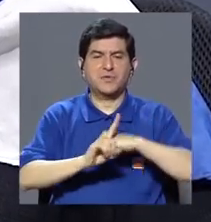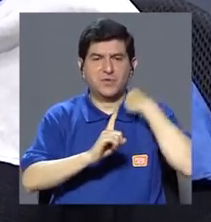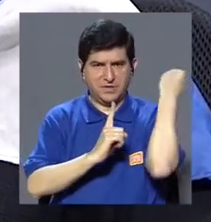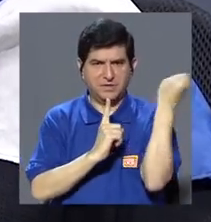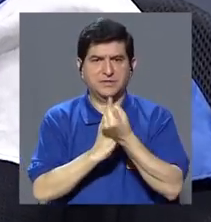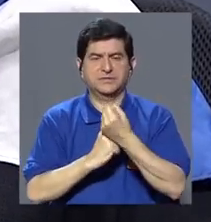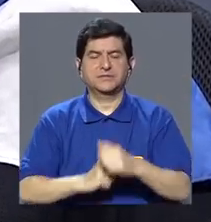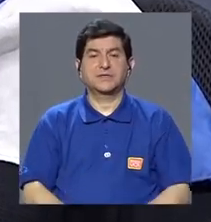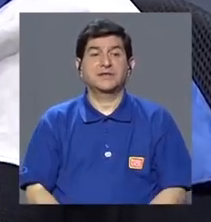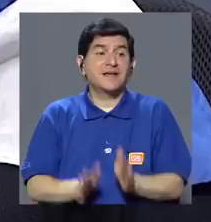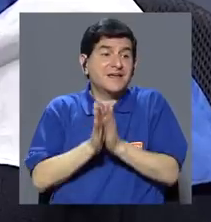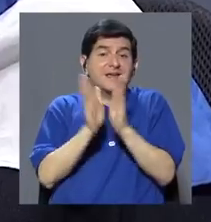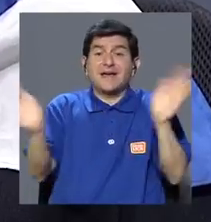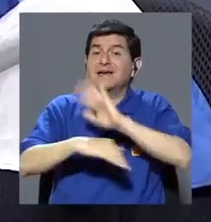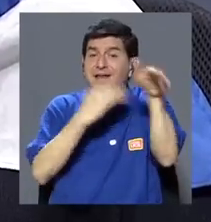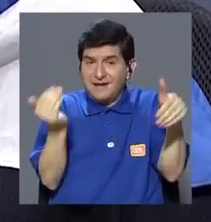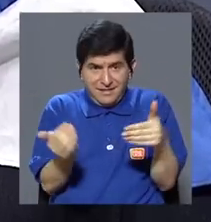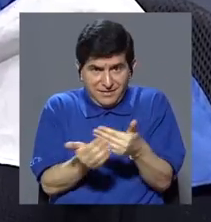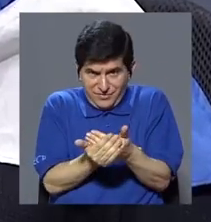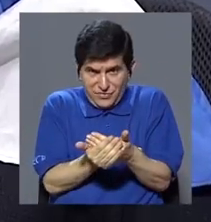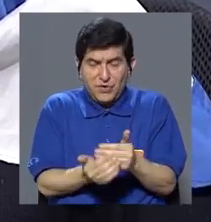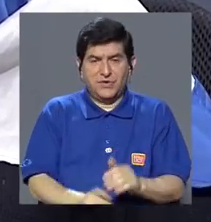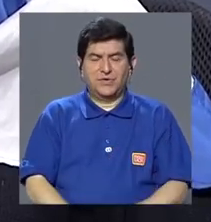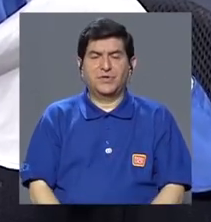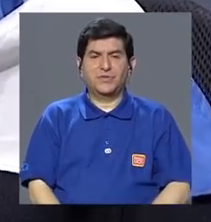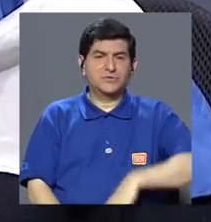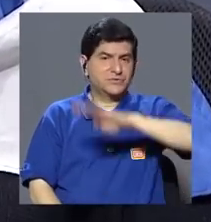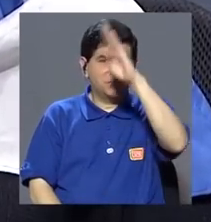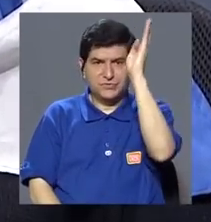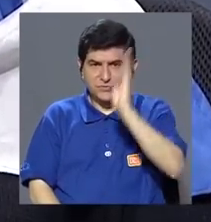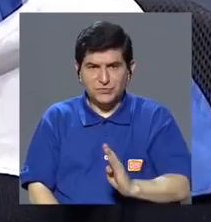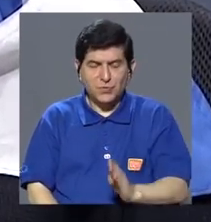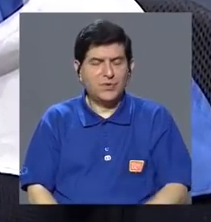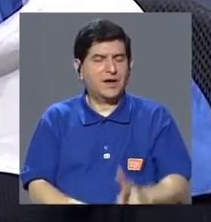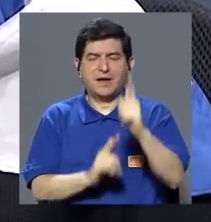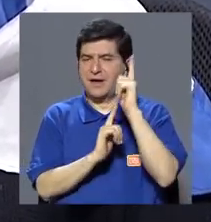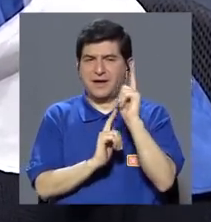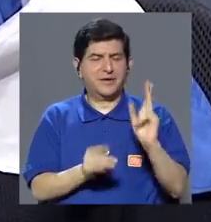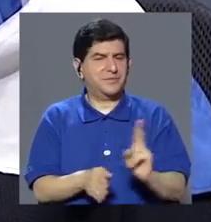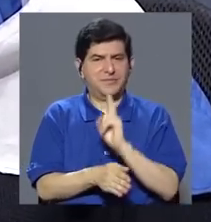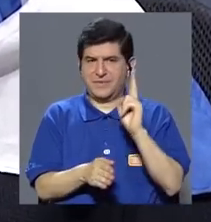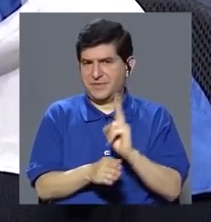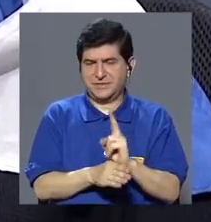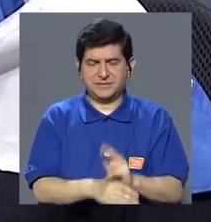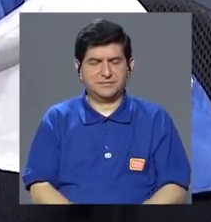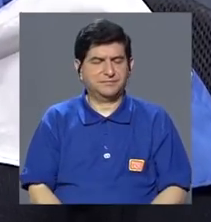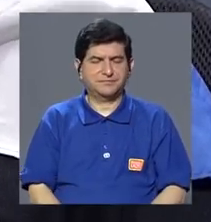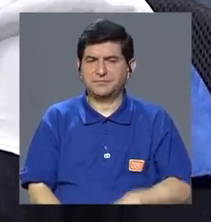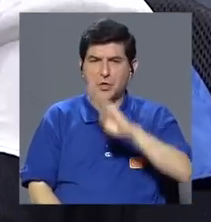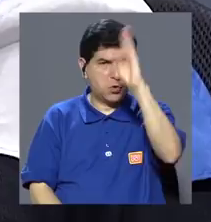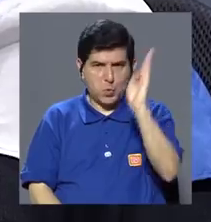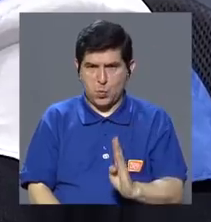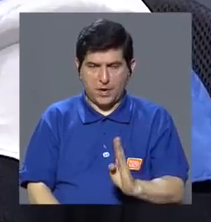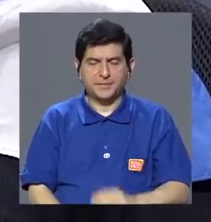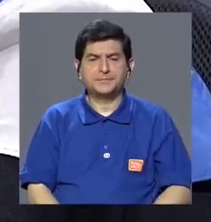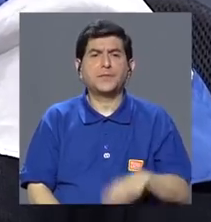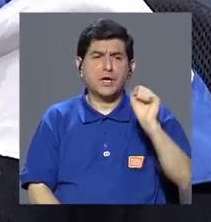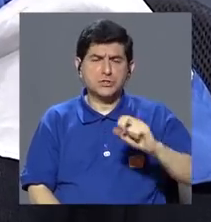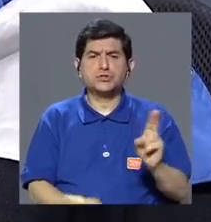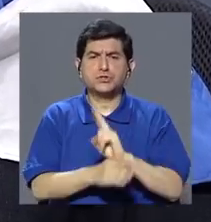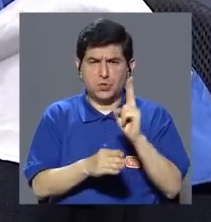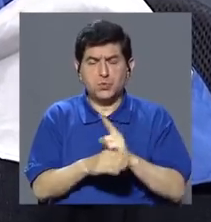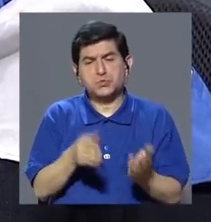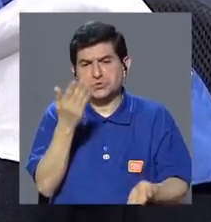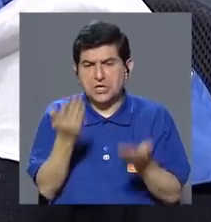y en general todos nunca se han armado nunca con armas de fuego nunca se usan armas